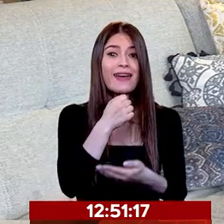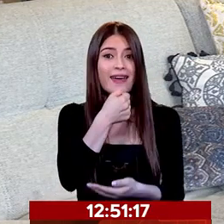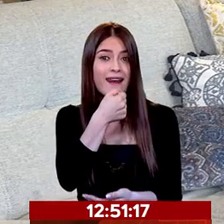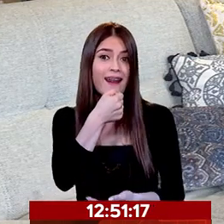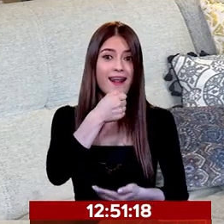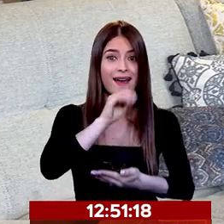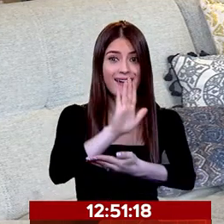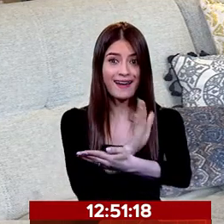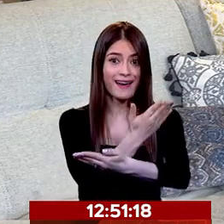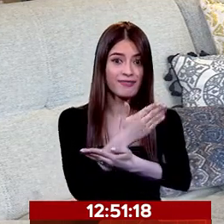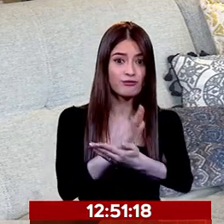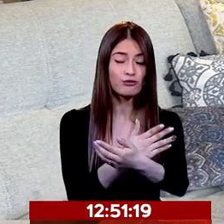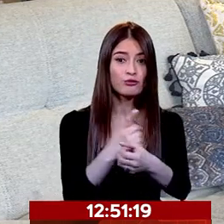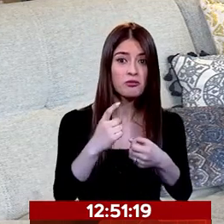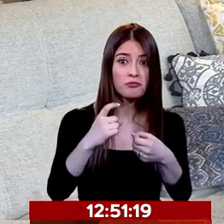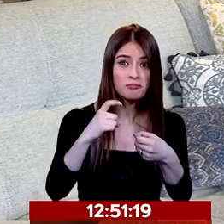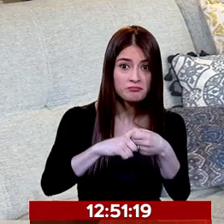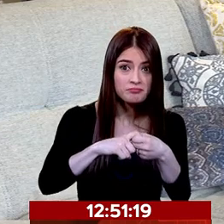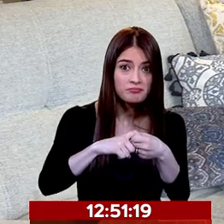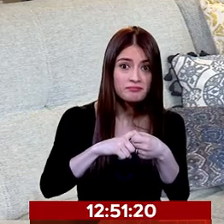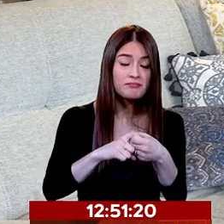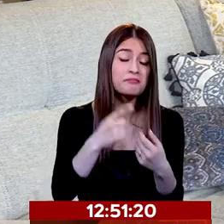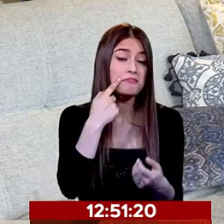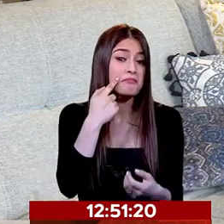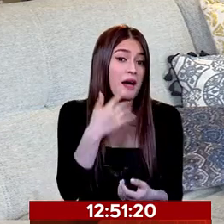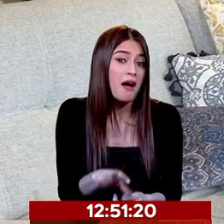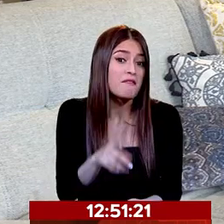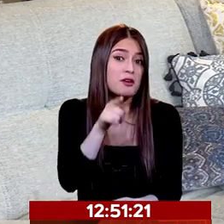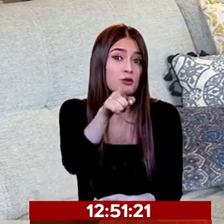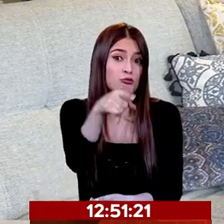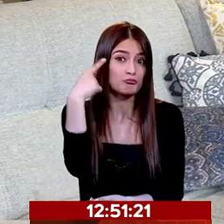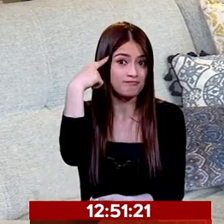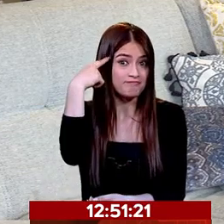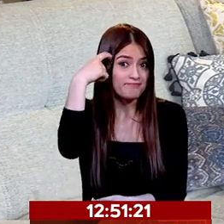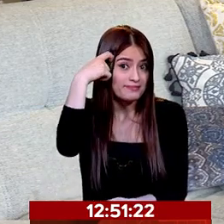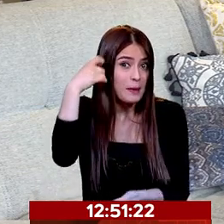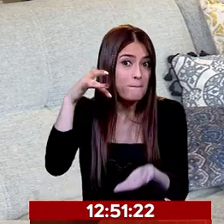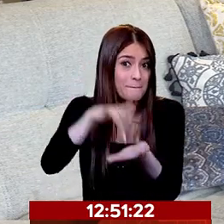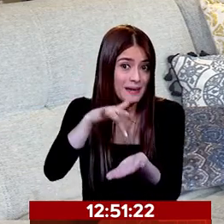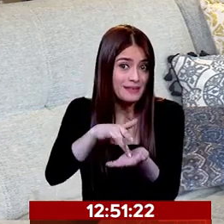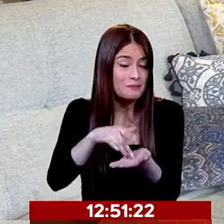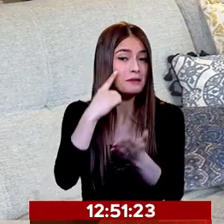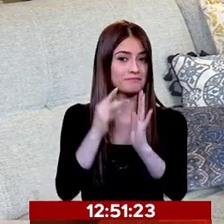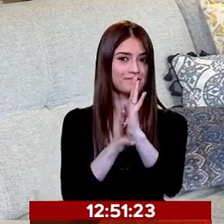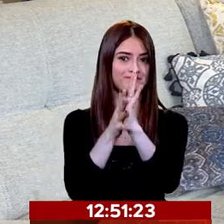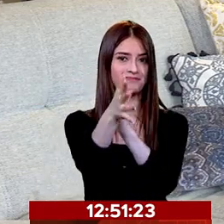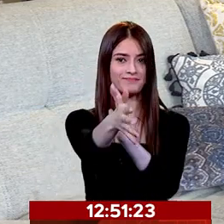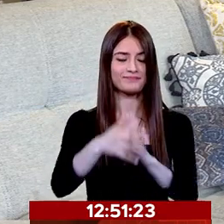Colombiano OFB. Si a usted le gusta cantar y se anima a participar, esta información le interesa.